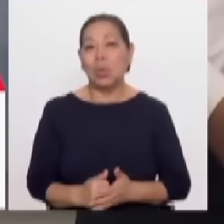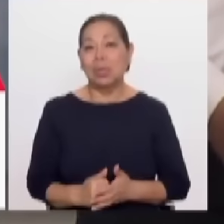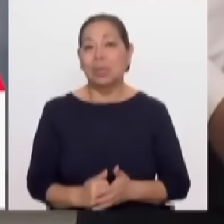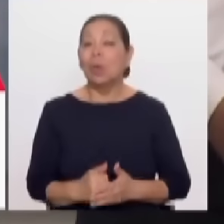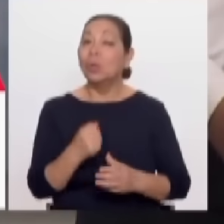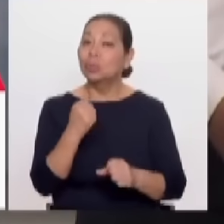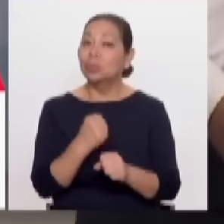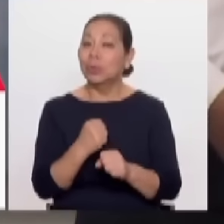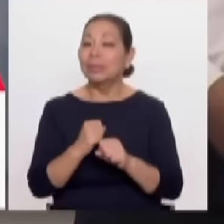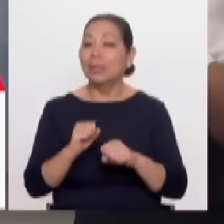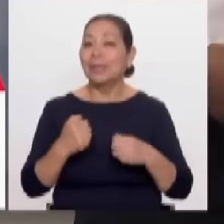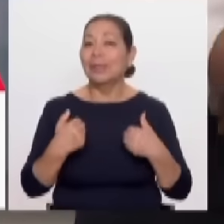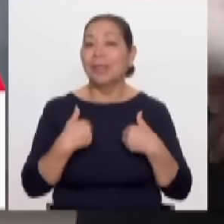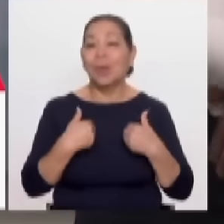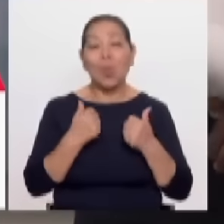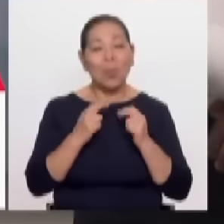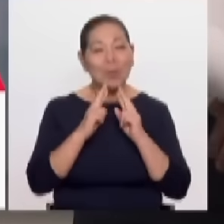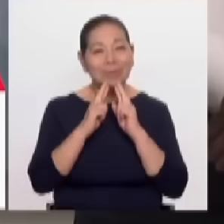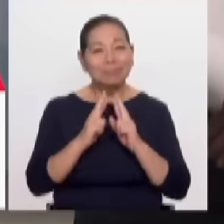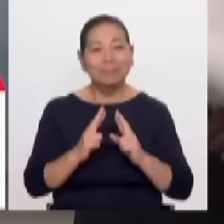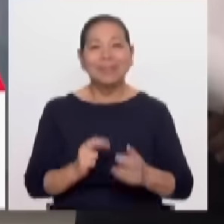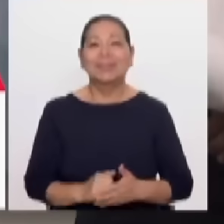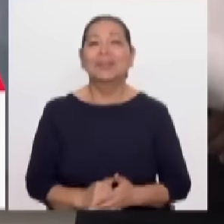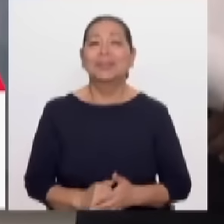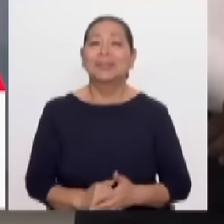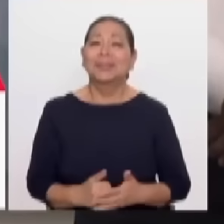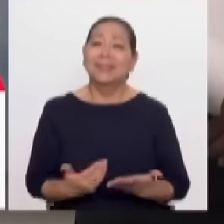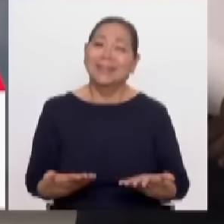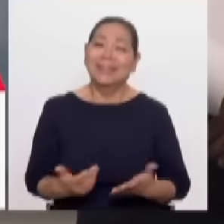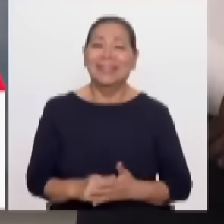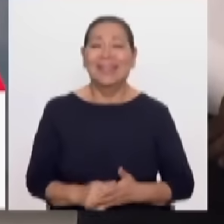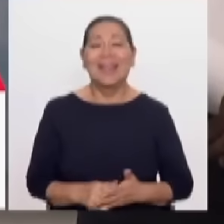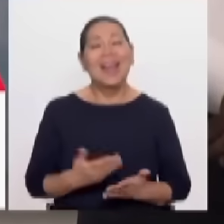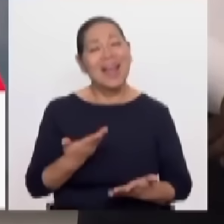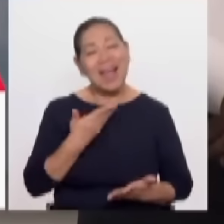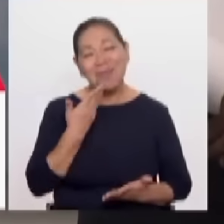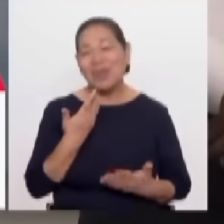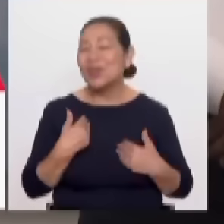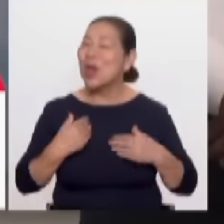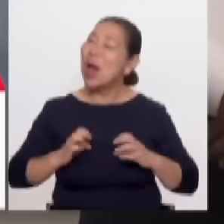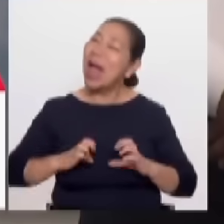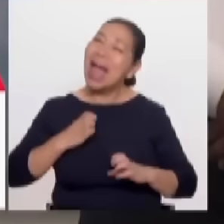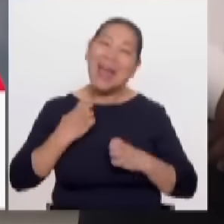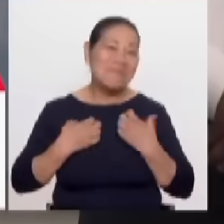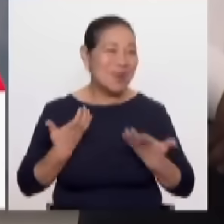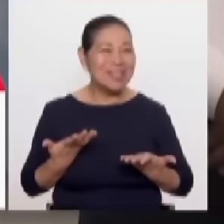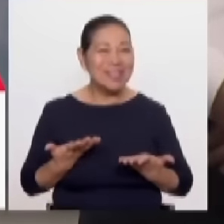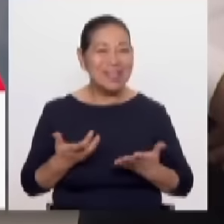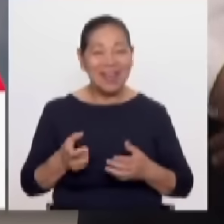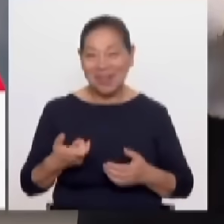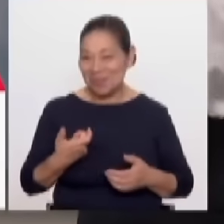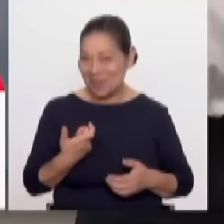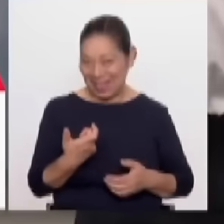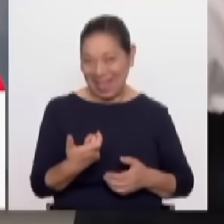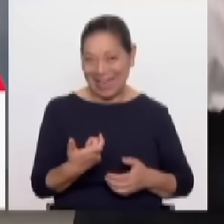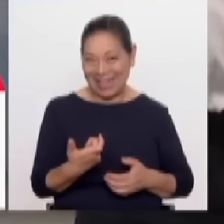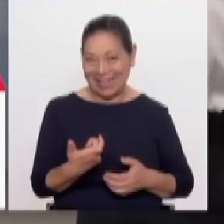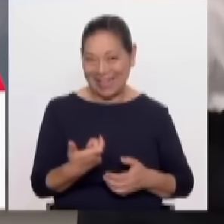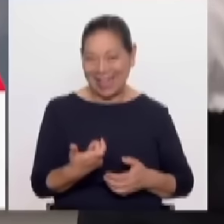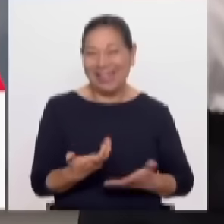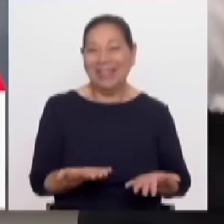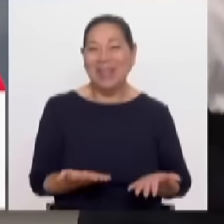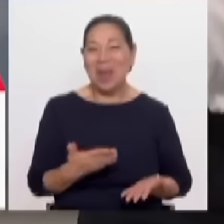en el trabajo tengamos buenos resultados. Yo no quiero cansarlos más, estoy emocionada en que me den la tarjeta, ya lo